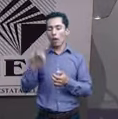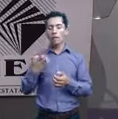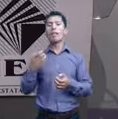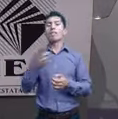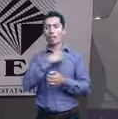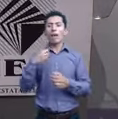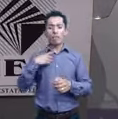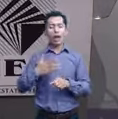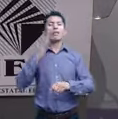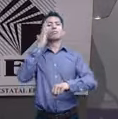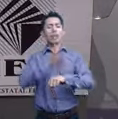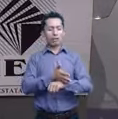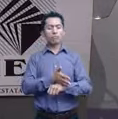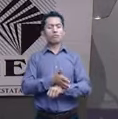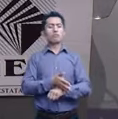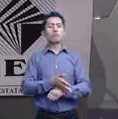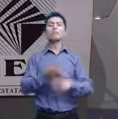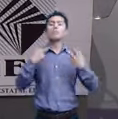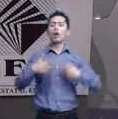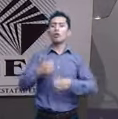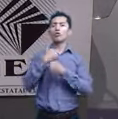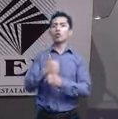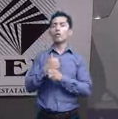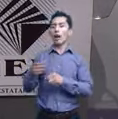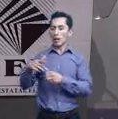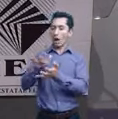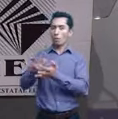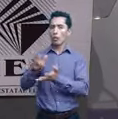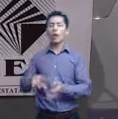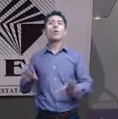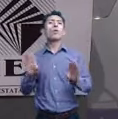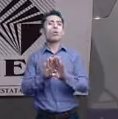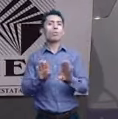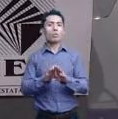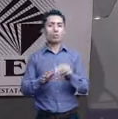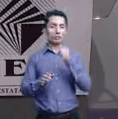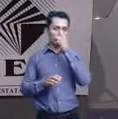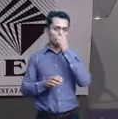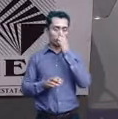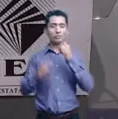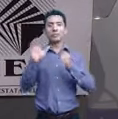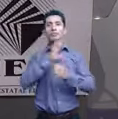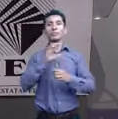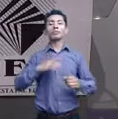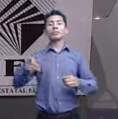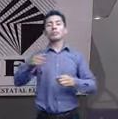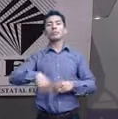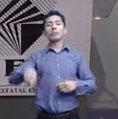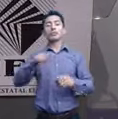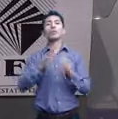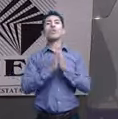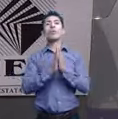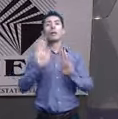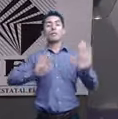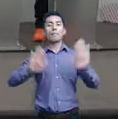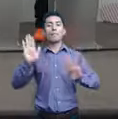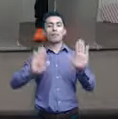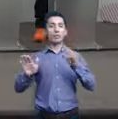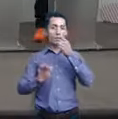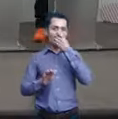sean castigadas y que las víctimas sean apoyadas. Así que candidaturas, les pido que levanten la